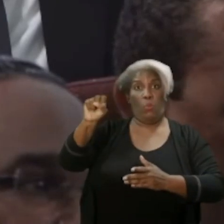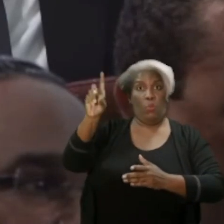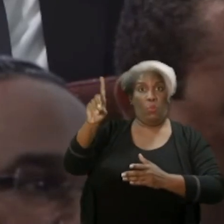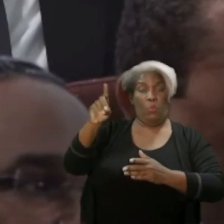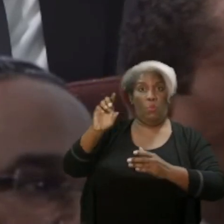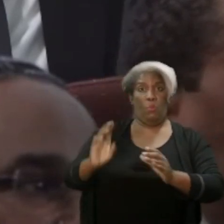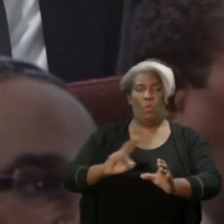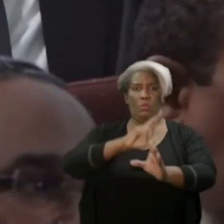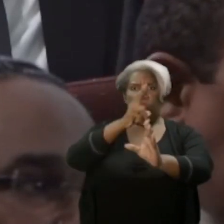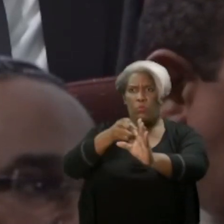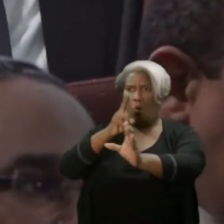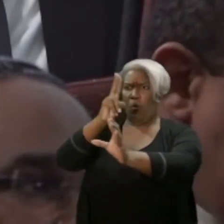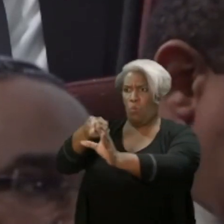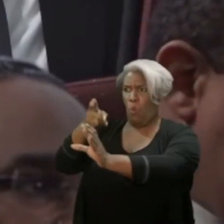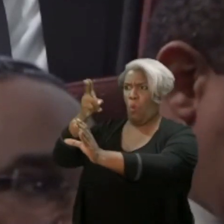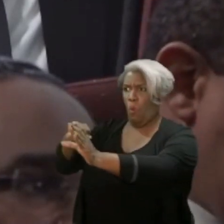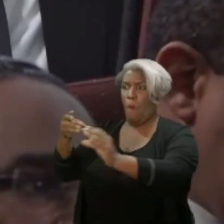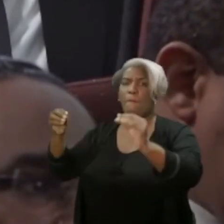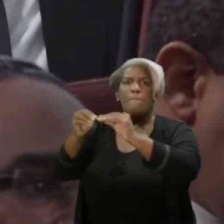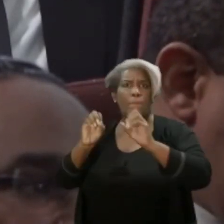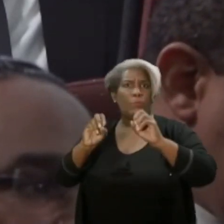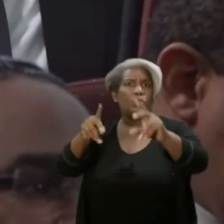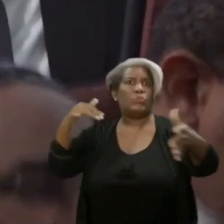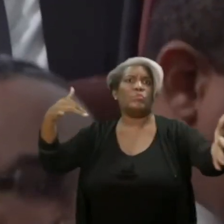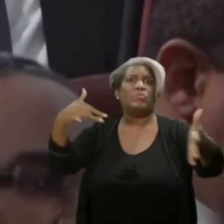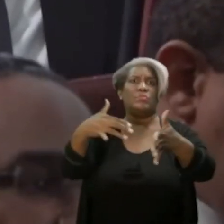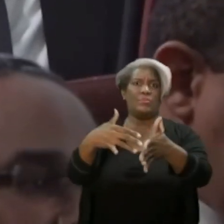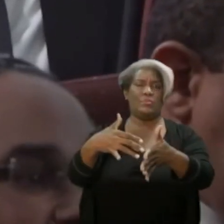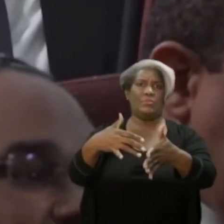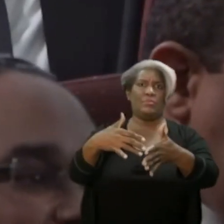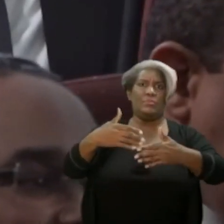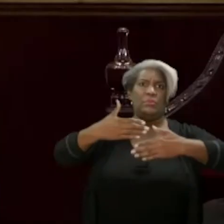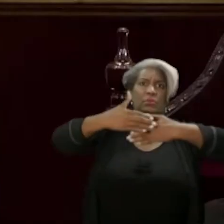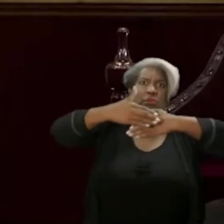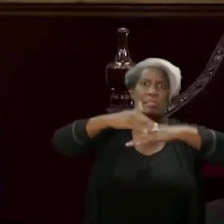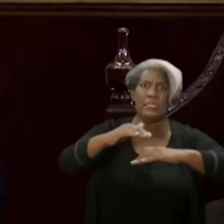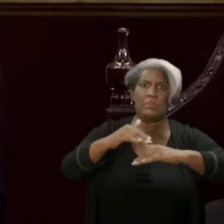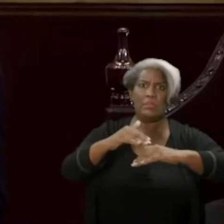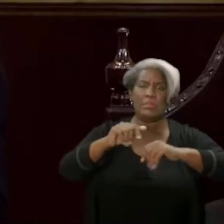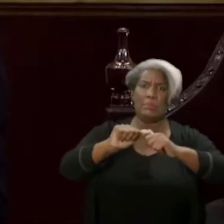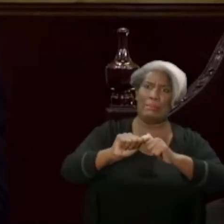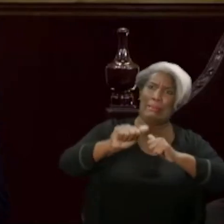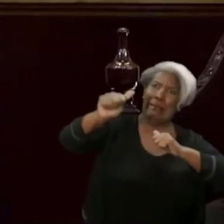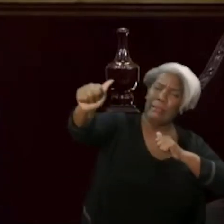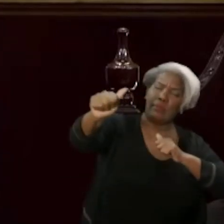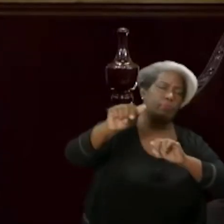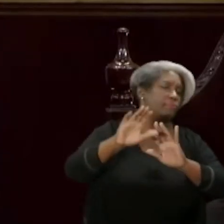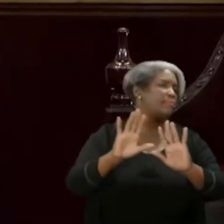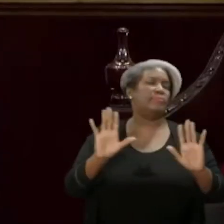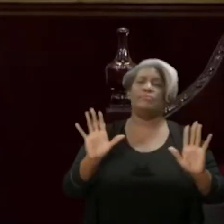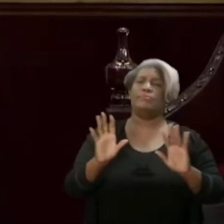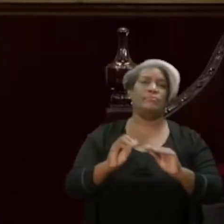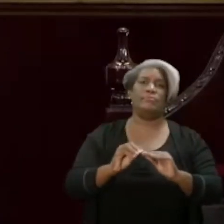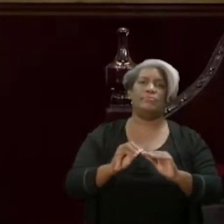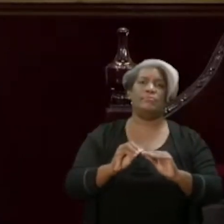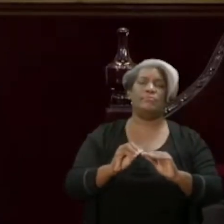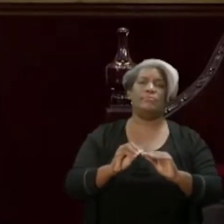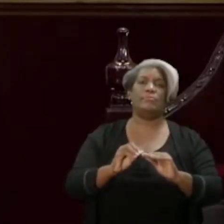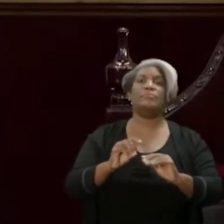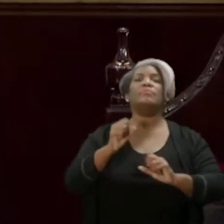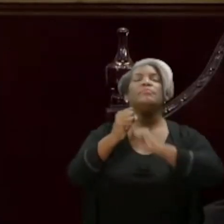y dominicanas tengan la oportunidad de estudiar sin la limitación de la distancia. Para ello, durante el pasado